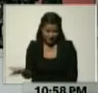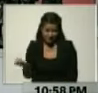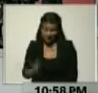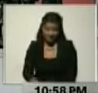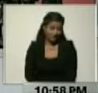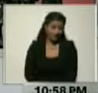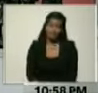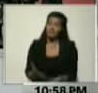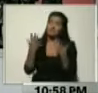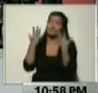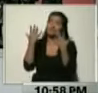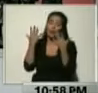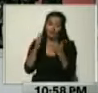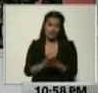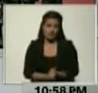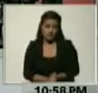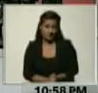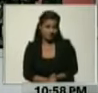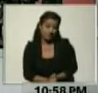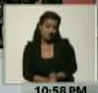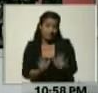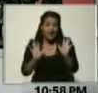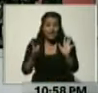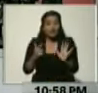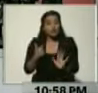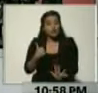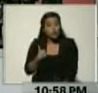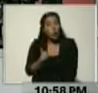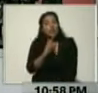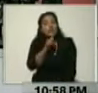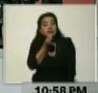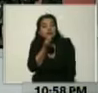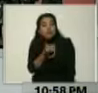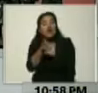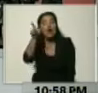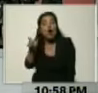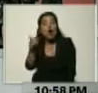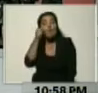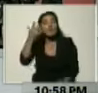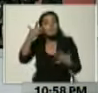lo que yo he dicho, que ese señor padece algo, lo reitero.